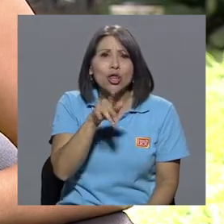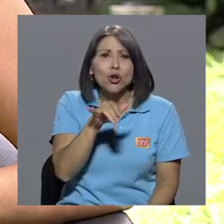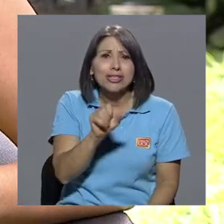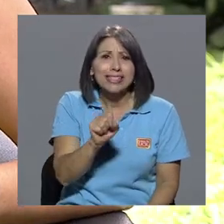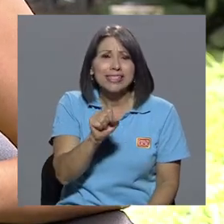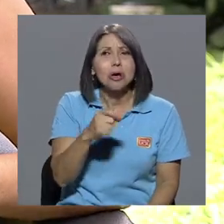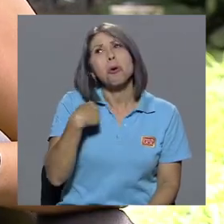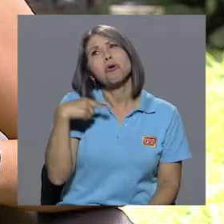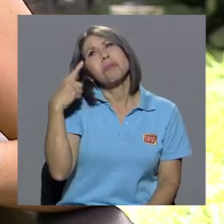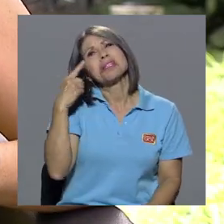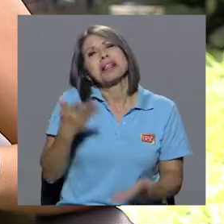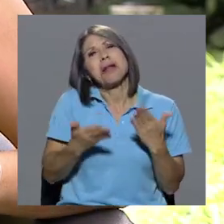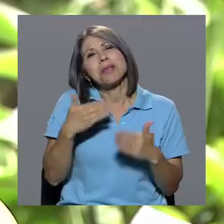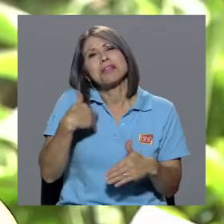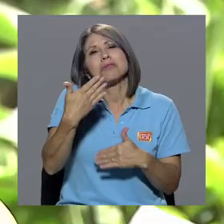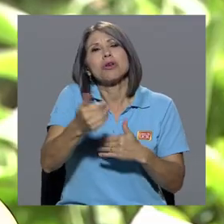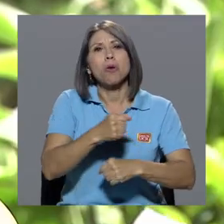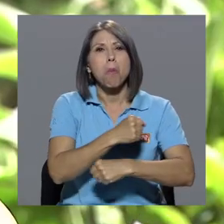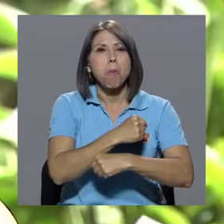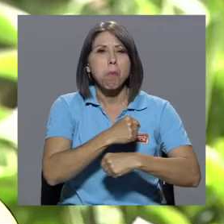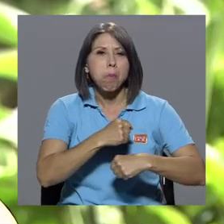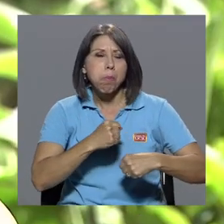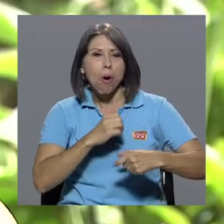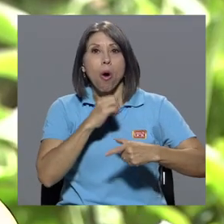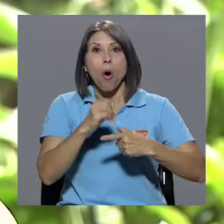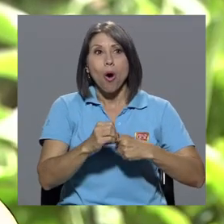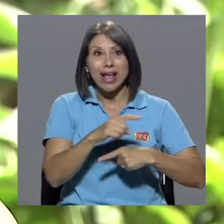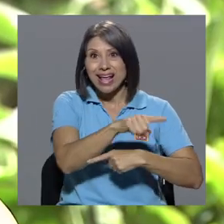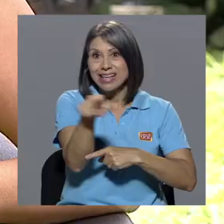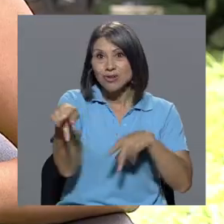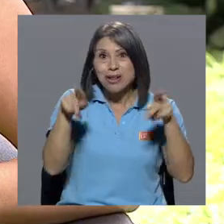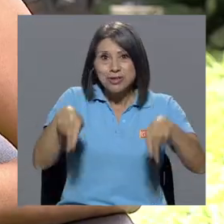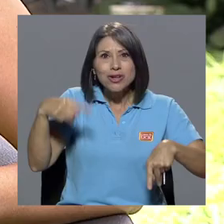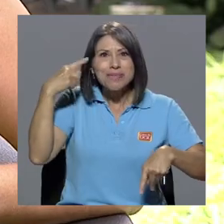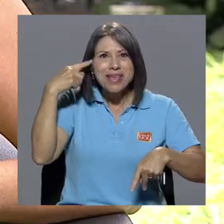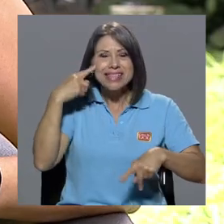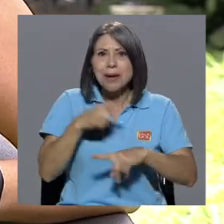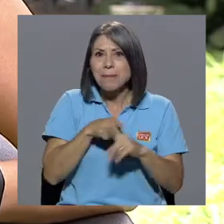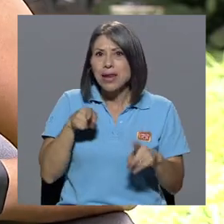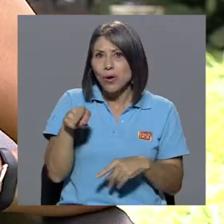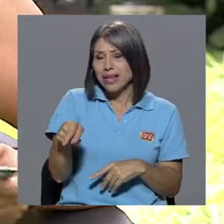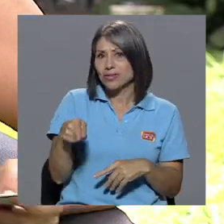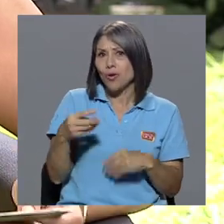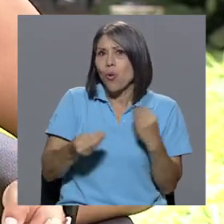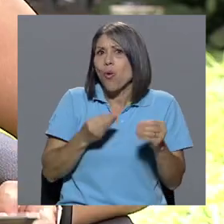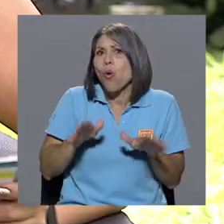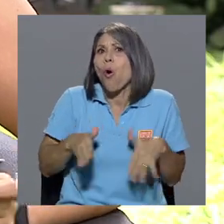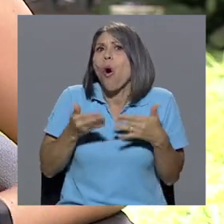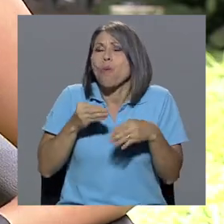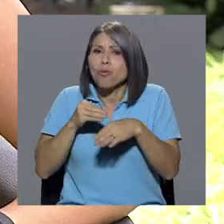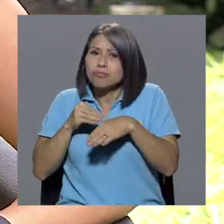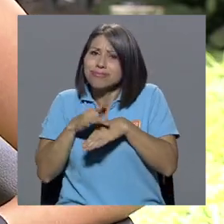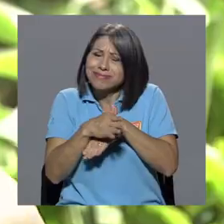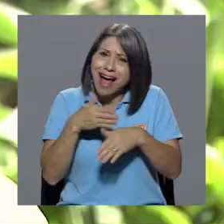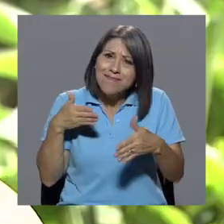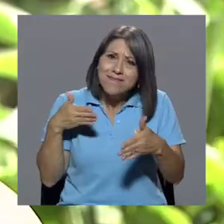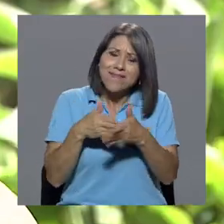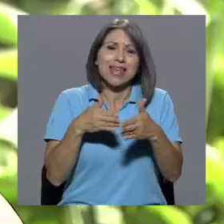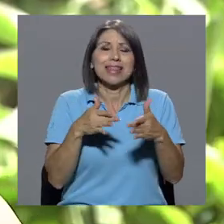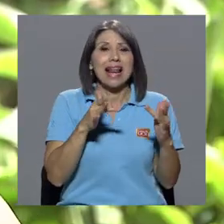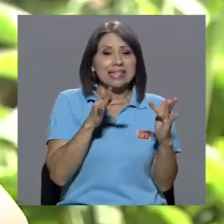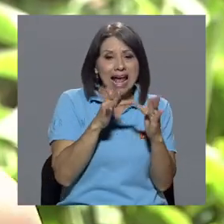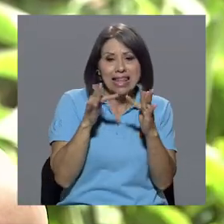o, digamos, eso está como en el imaginario de las personas. Pero ¿cómo incide esto en las articulaciones, verdad?